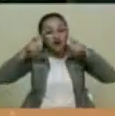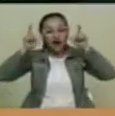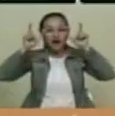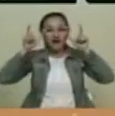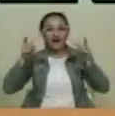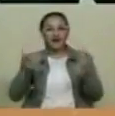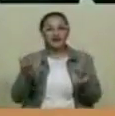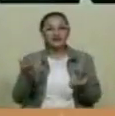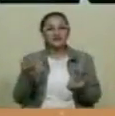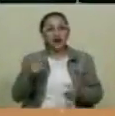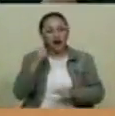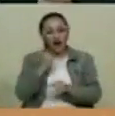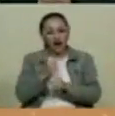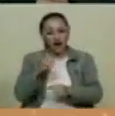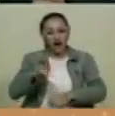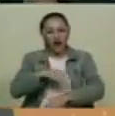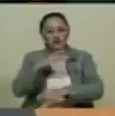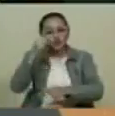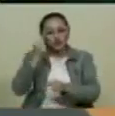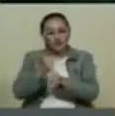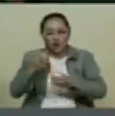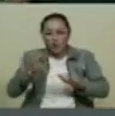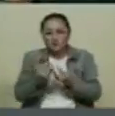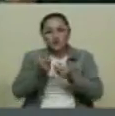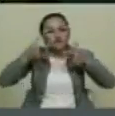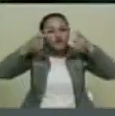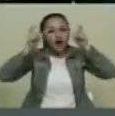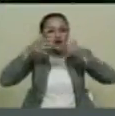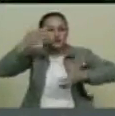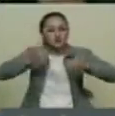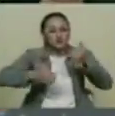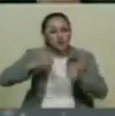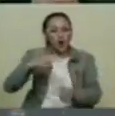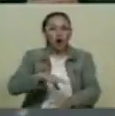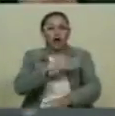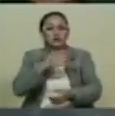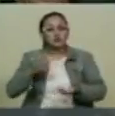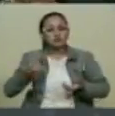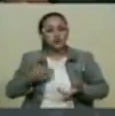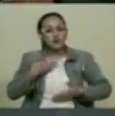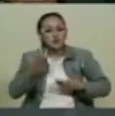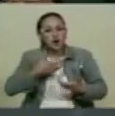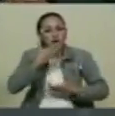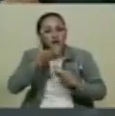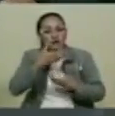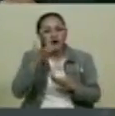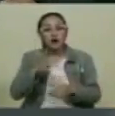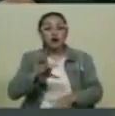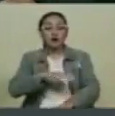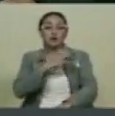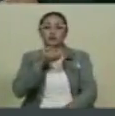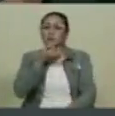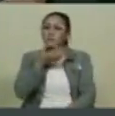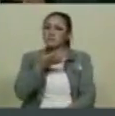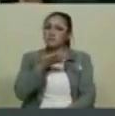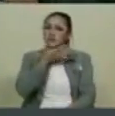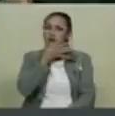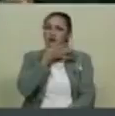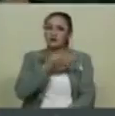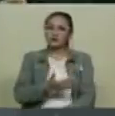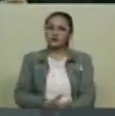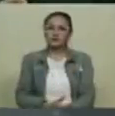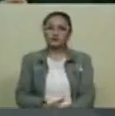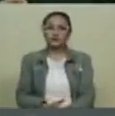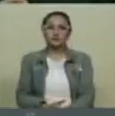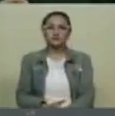Son cantos de trabajo con el ganado, allí para ordeñar, para arrear, ese canto hermoso que, de acuerdo